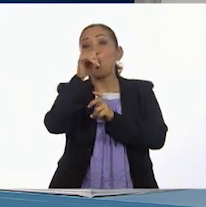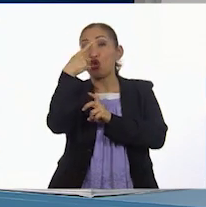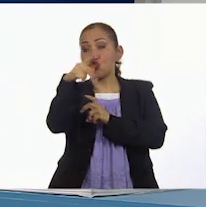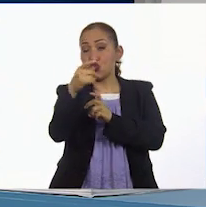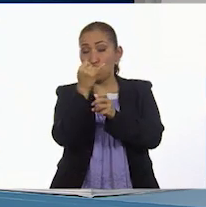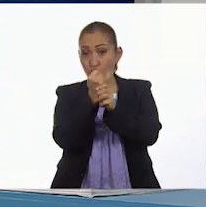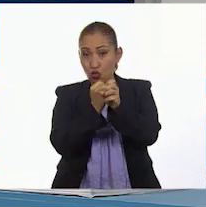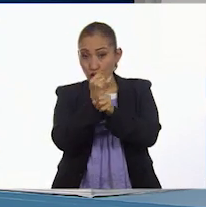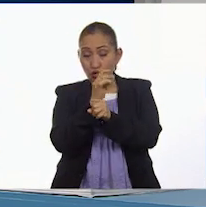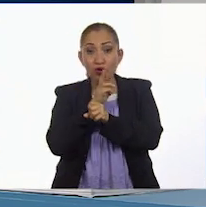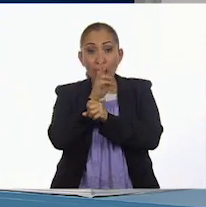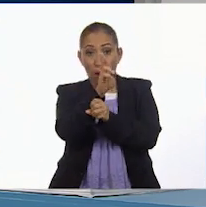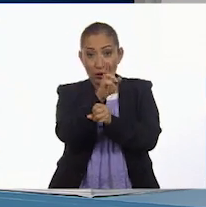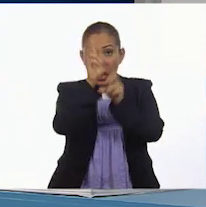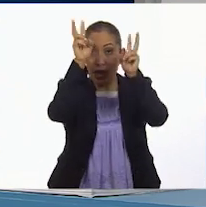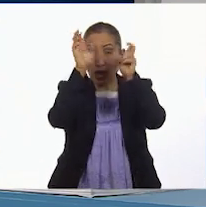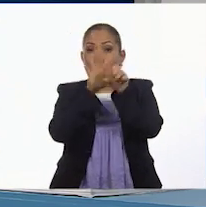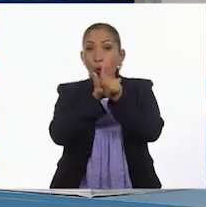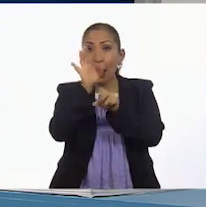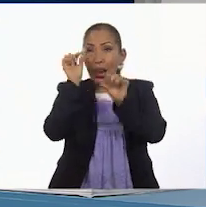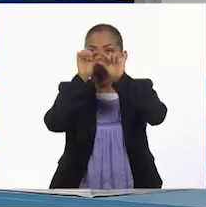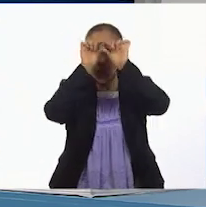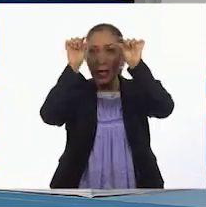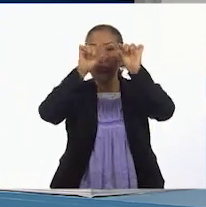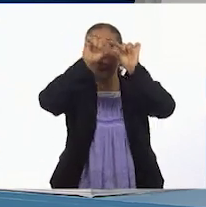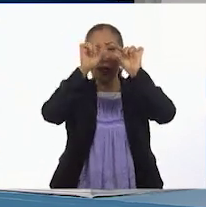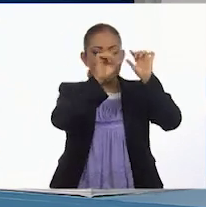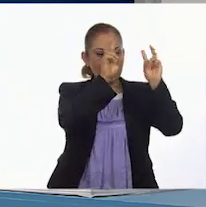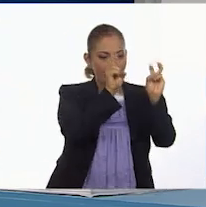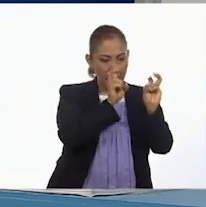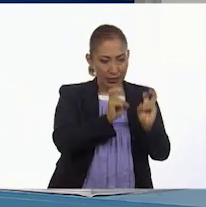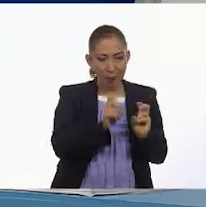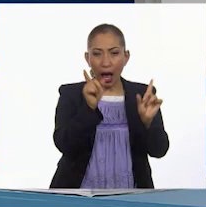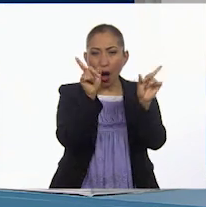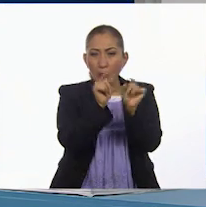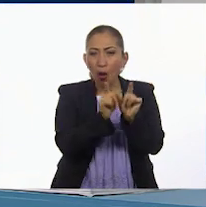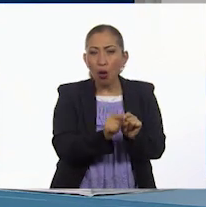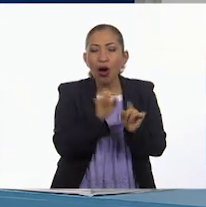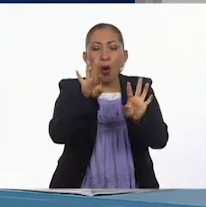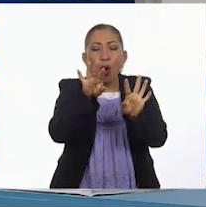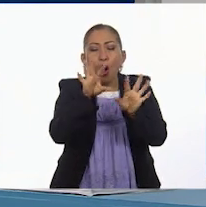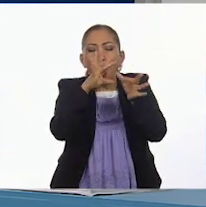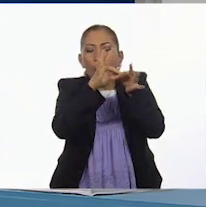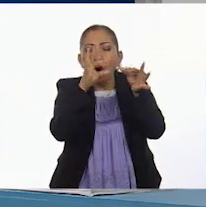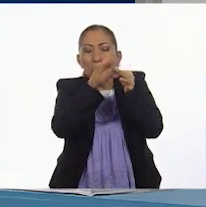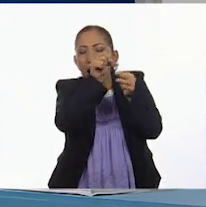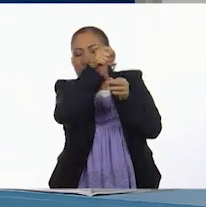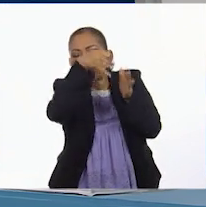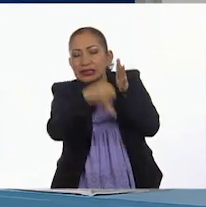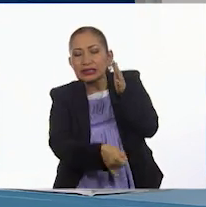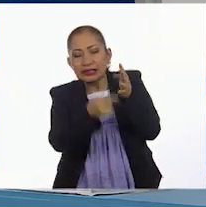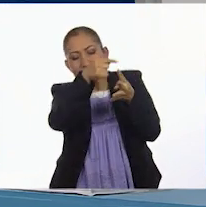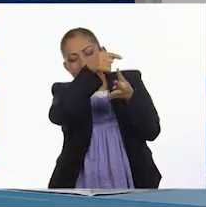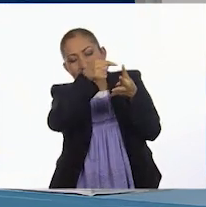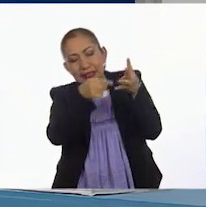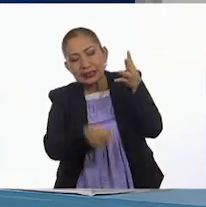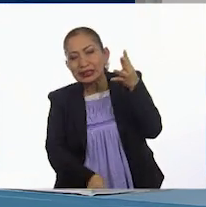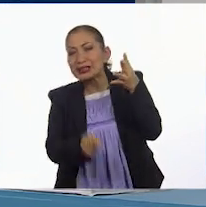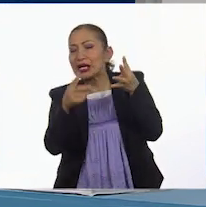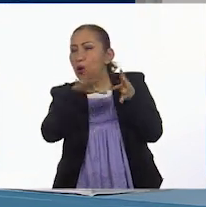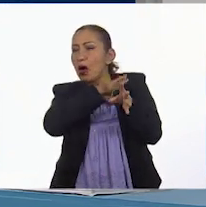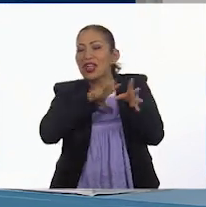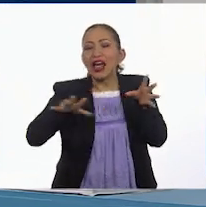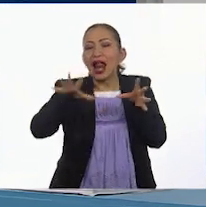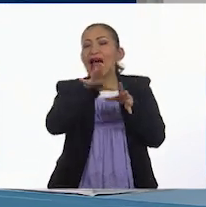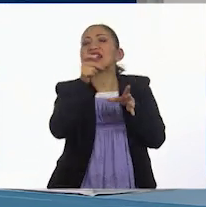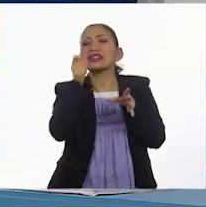reportaje, el tema principal, y de ahí se van a ir desprendiendo los subtemas, que son las pistas del contenido en general de